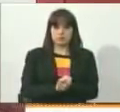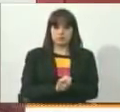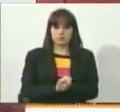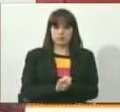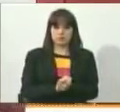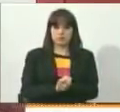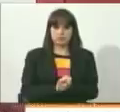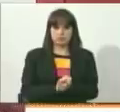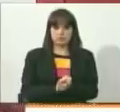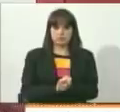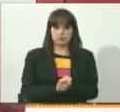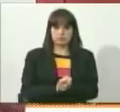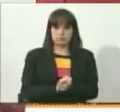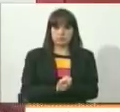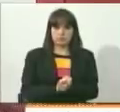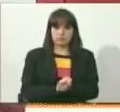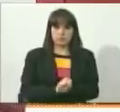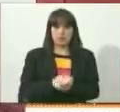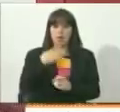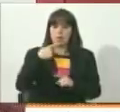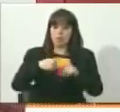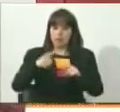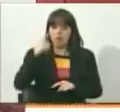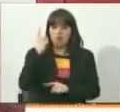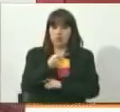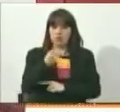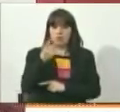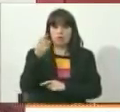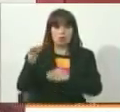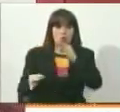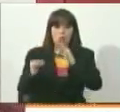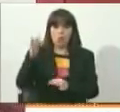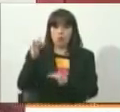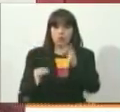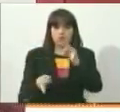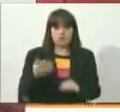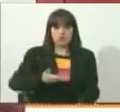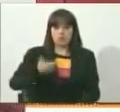con justicia todo se puede. Y una parte importantísima es la justicia